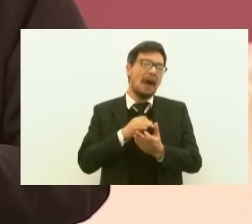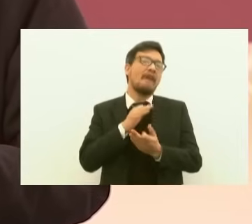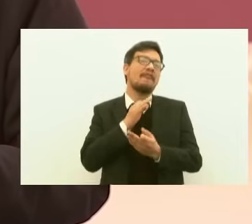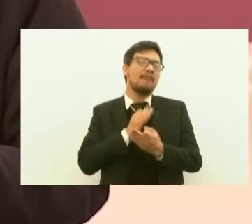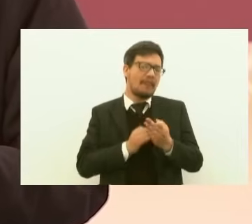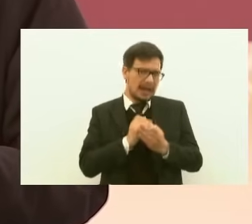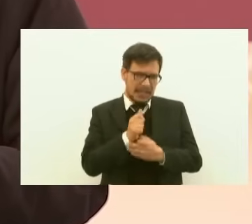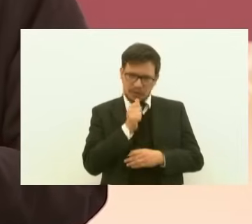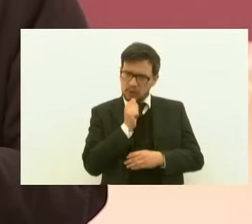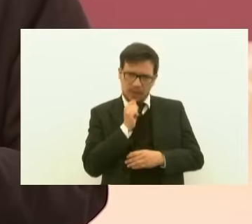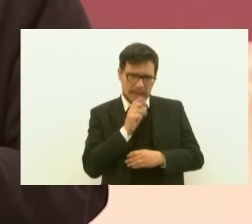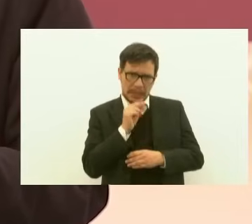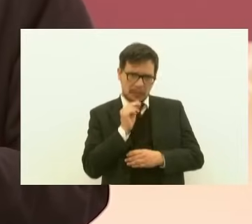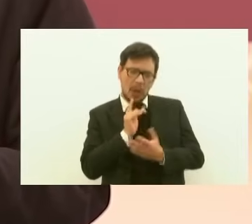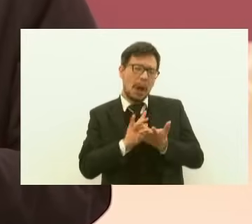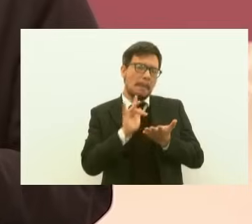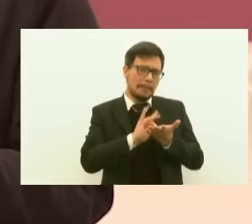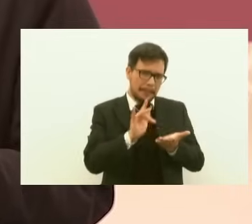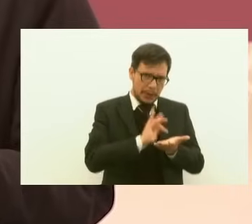este apoyo.